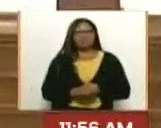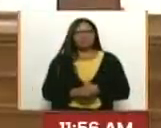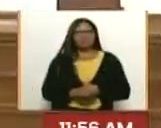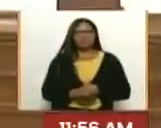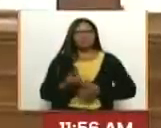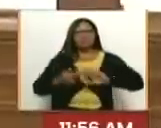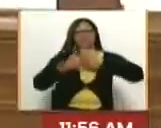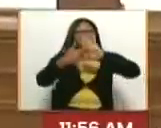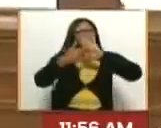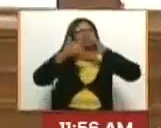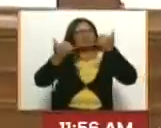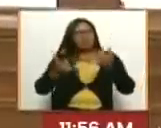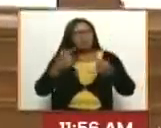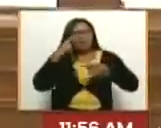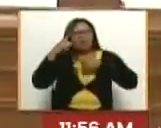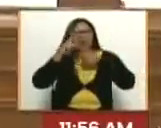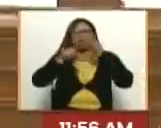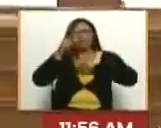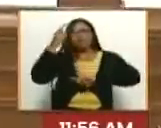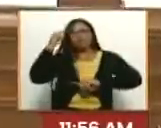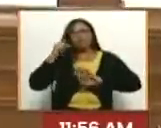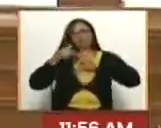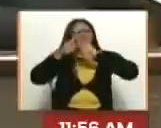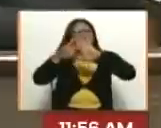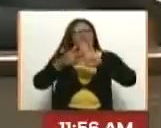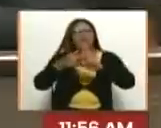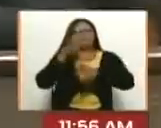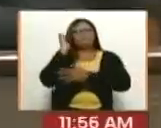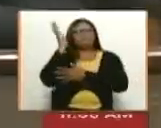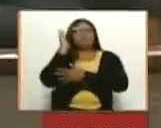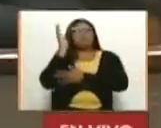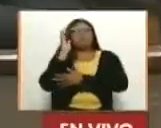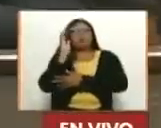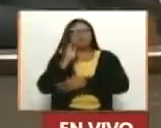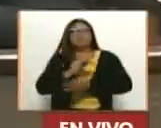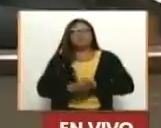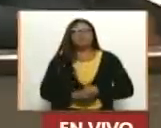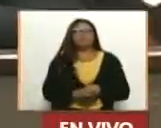fue presentada hace unos días ante la plenaria de la Asamblea